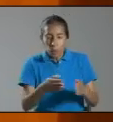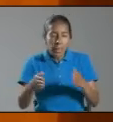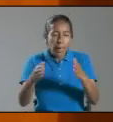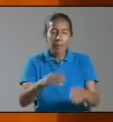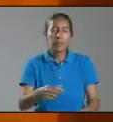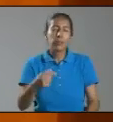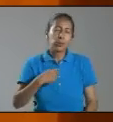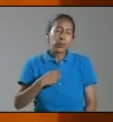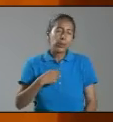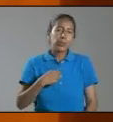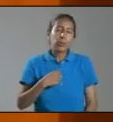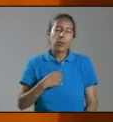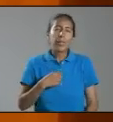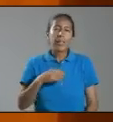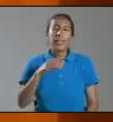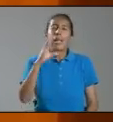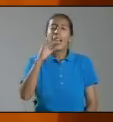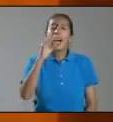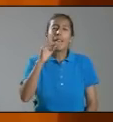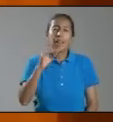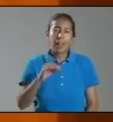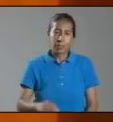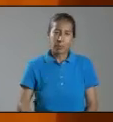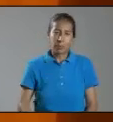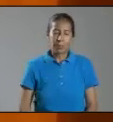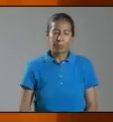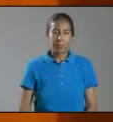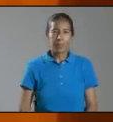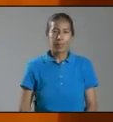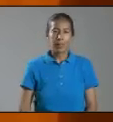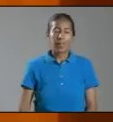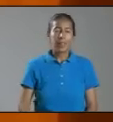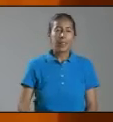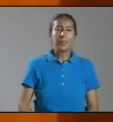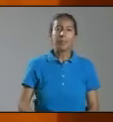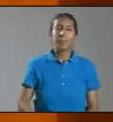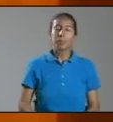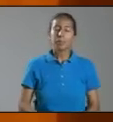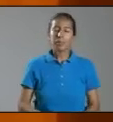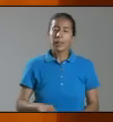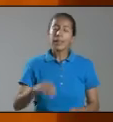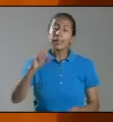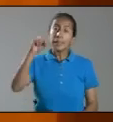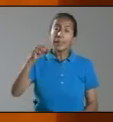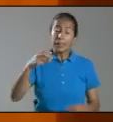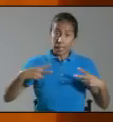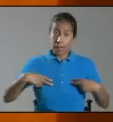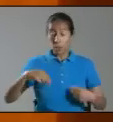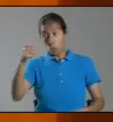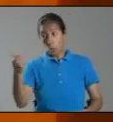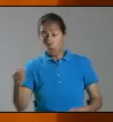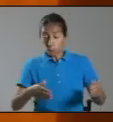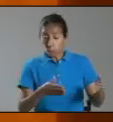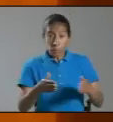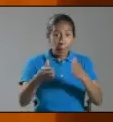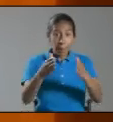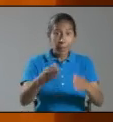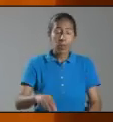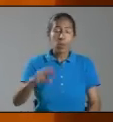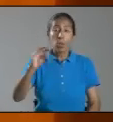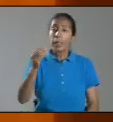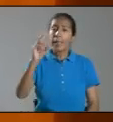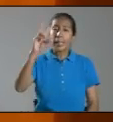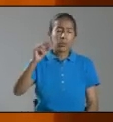lo estoy parafraseando. Si es posible otro camino que no sea este sufrimiento que me va a tocar, digo el Señor, ¿verdad? Que no sea venir